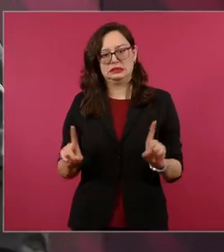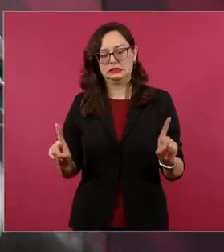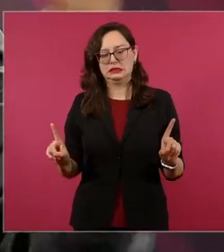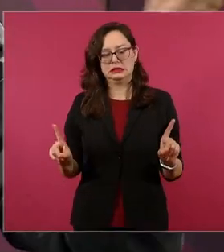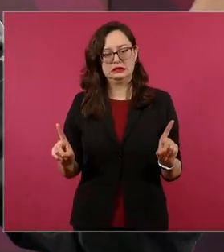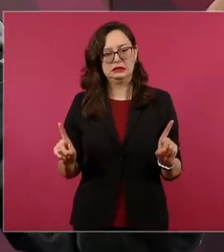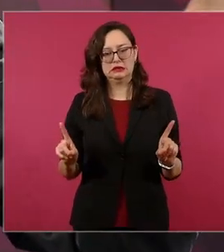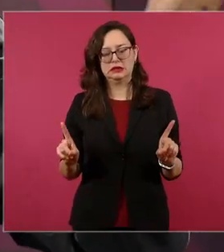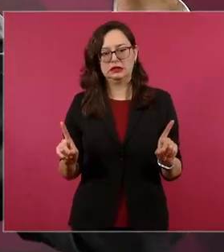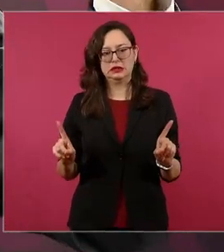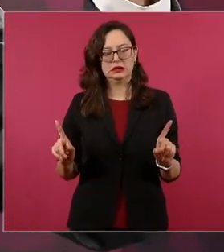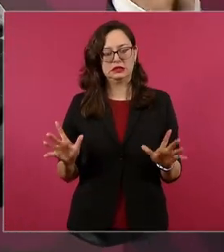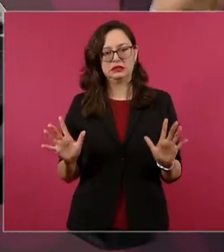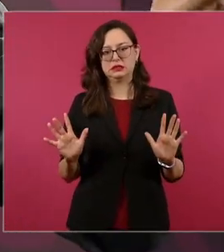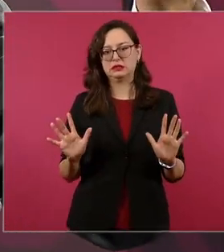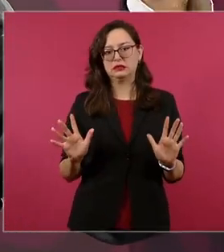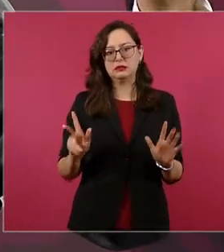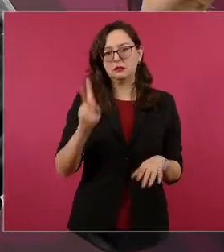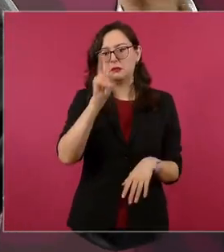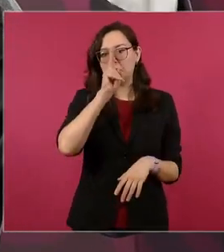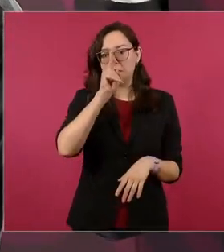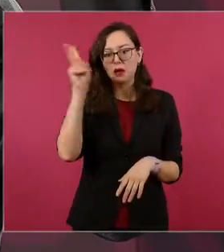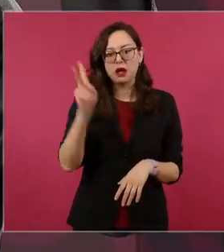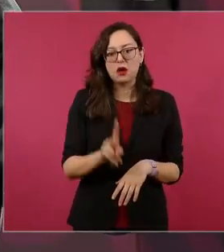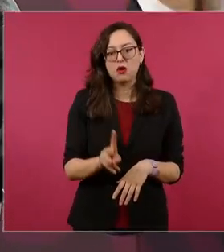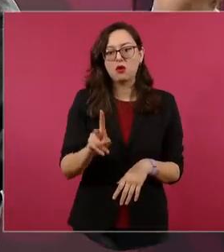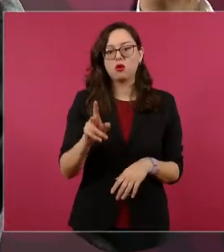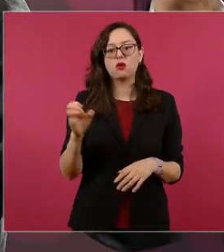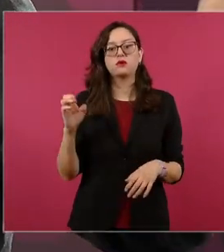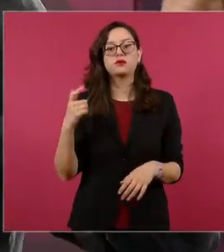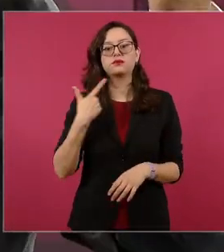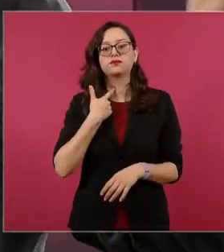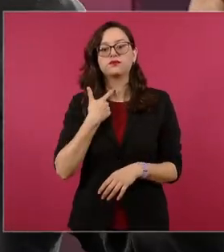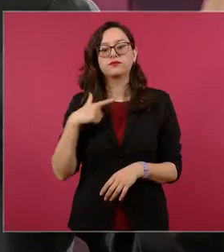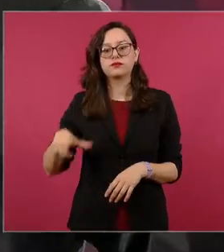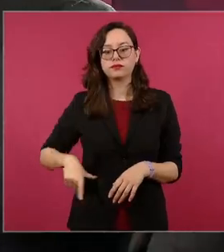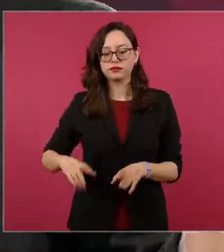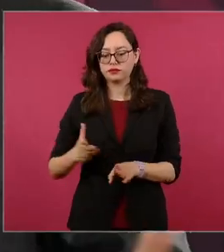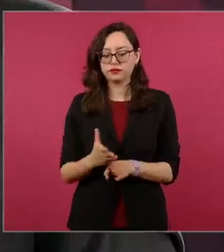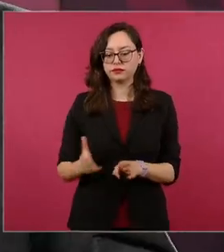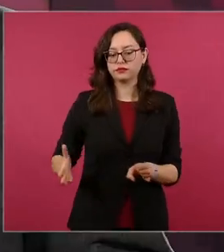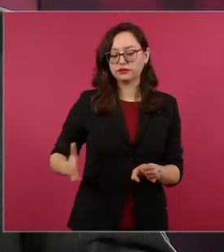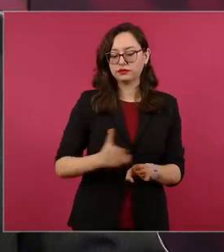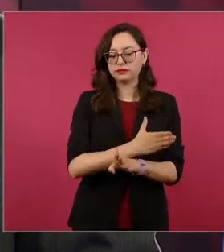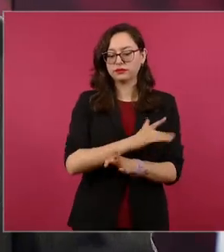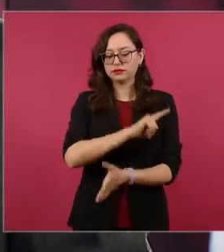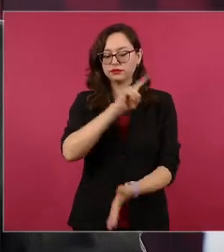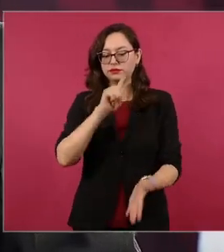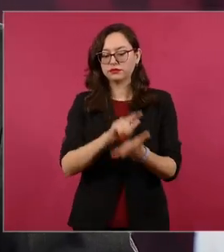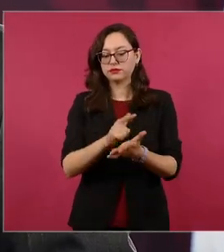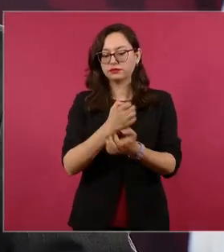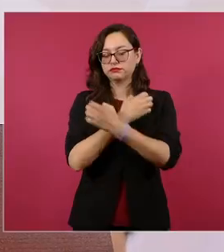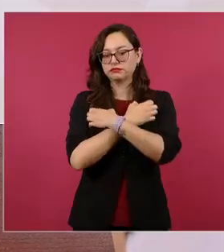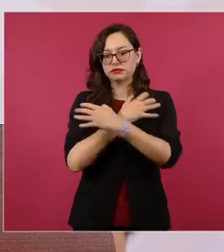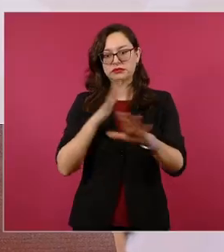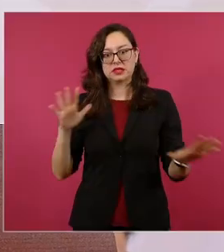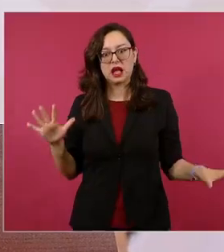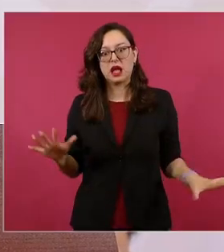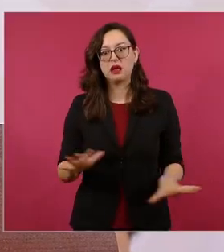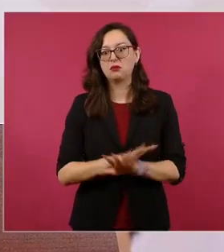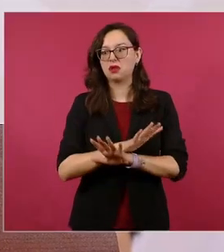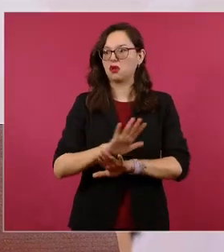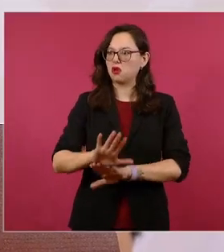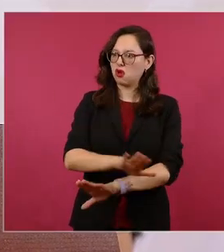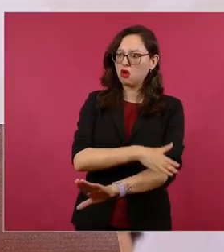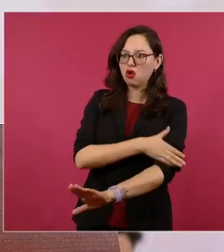sobre todo lo que sucedió cuando querían imponer la mal llamada reforma educativa, que llegaron a reprimir